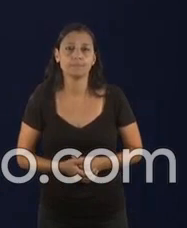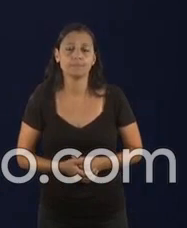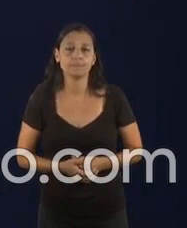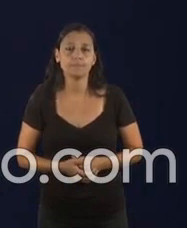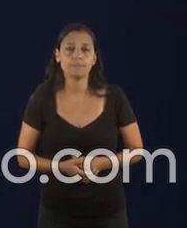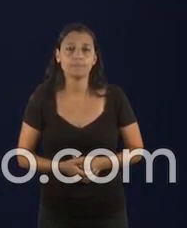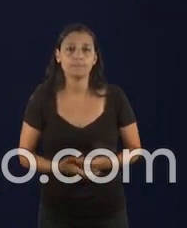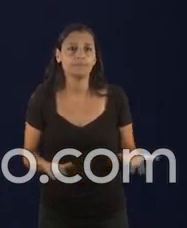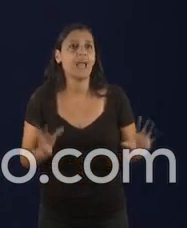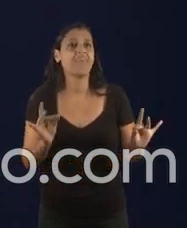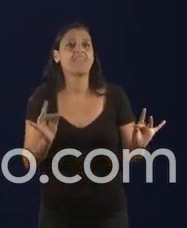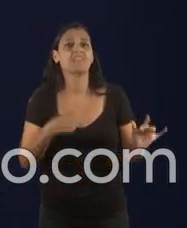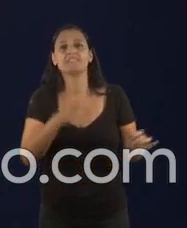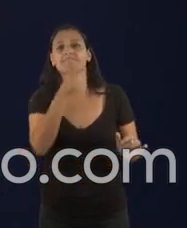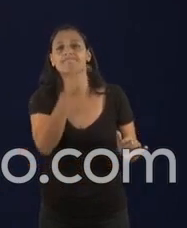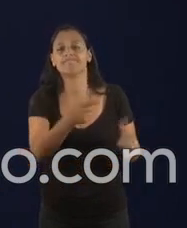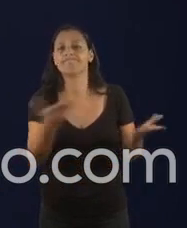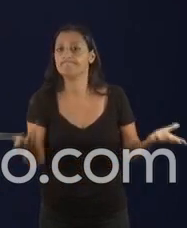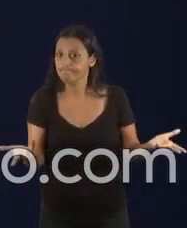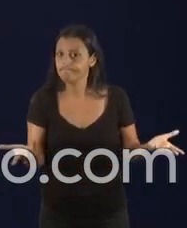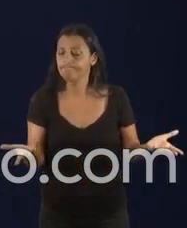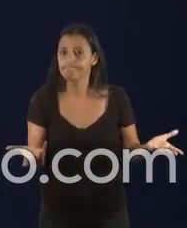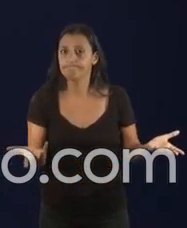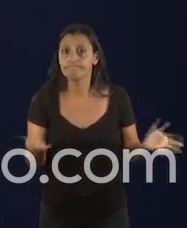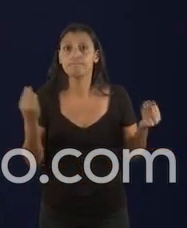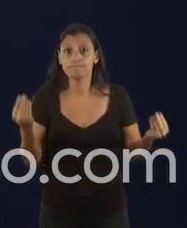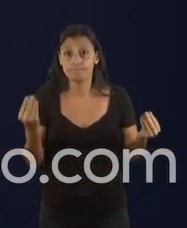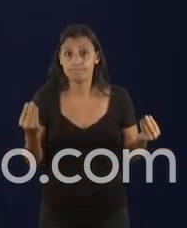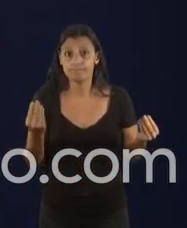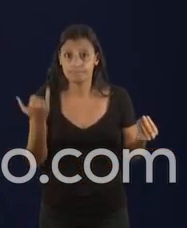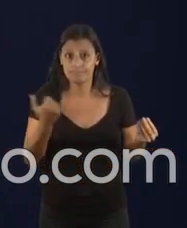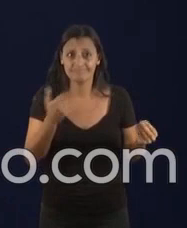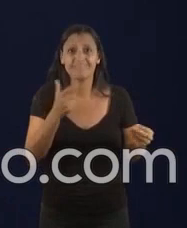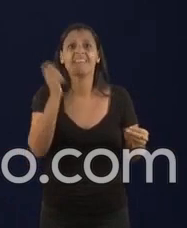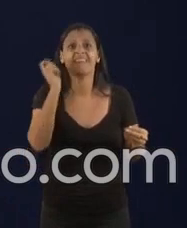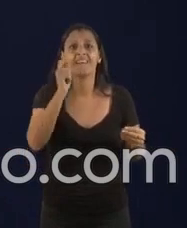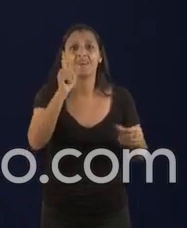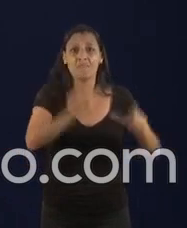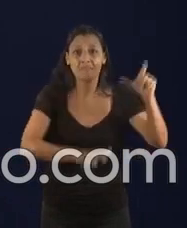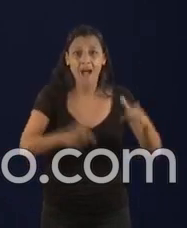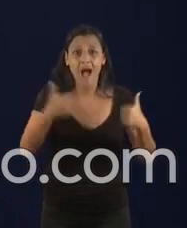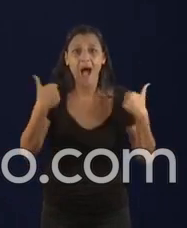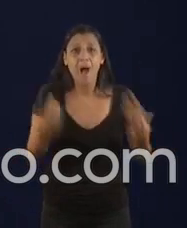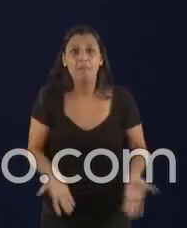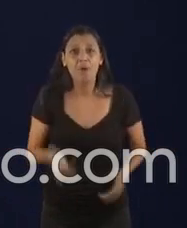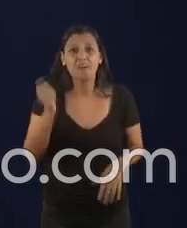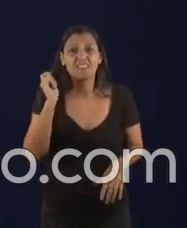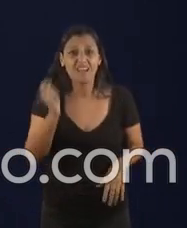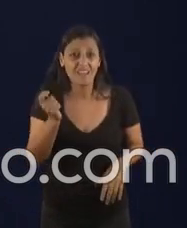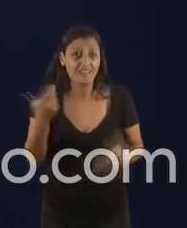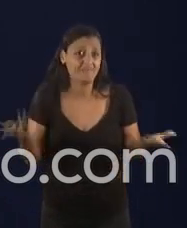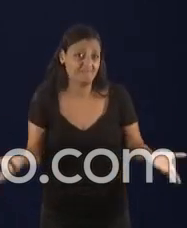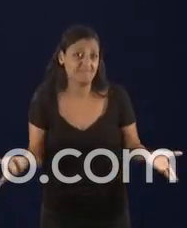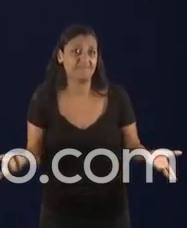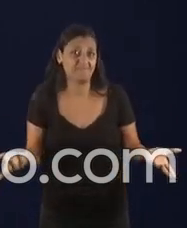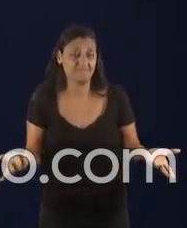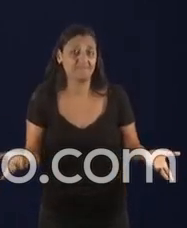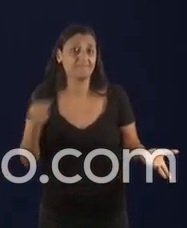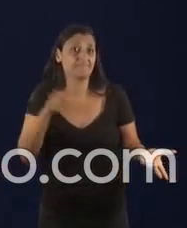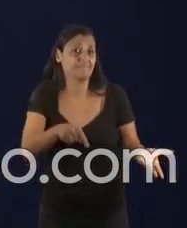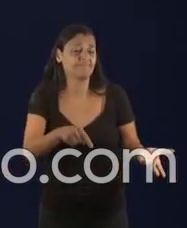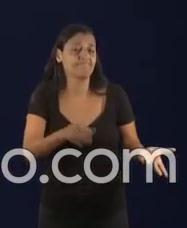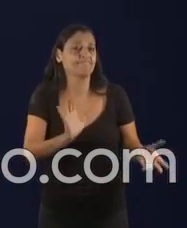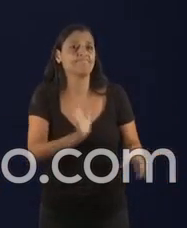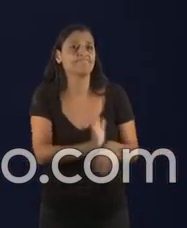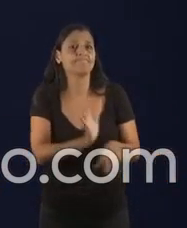que es difícil de contestar porque si hay alguien que se está aprovechando de la situación del otro lado habrá quien y esto excede Tal vez